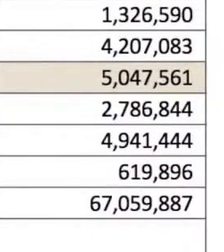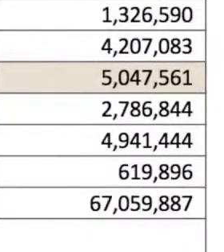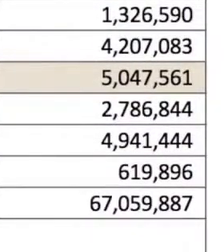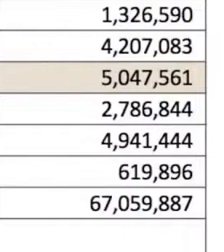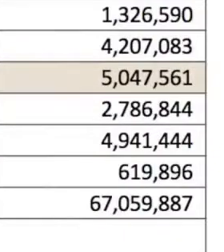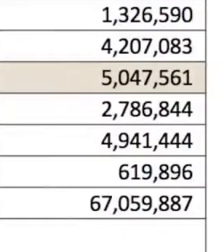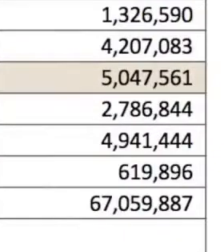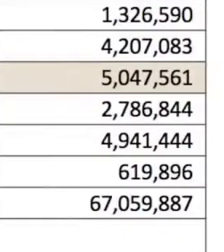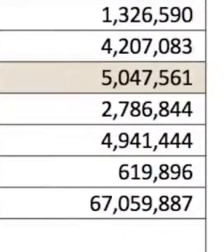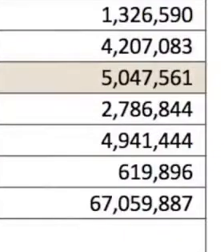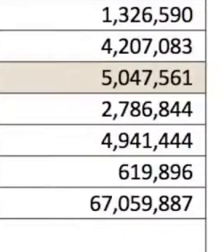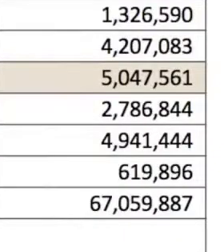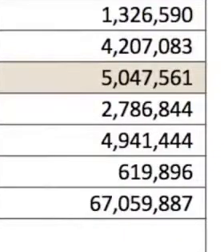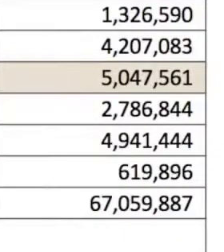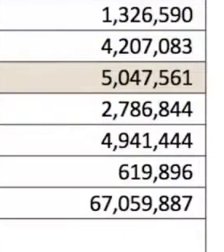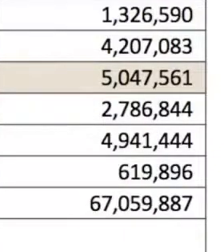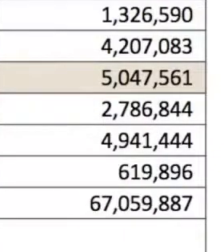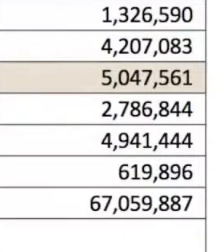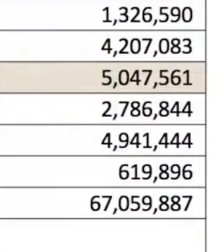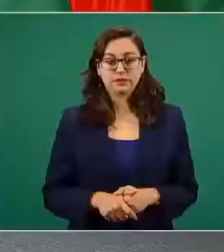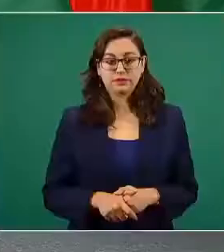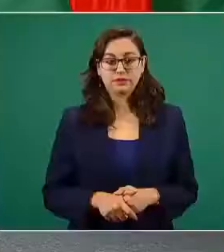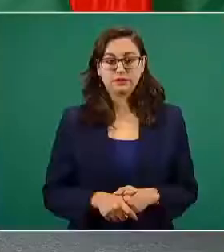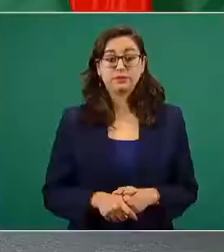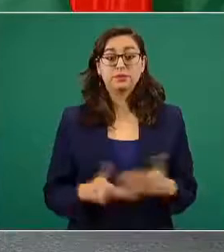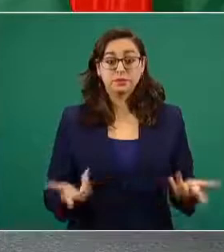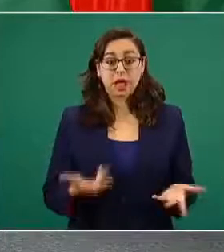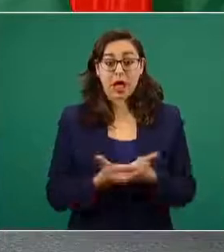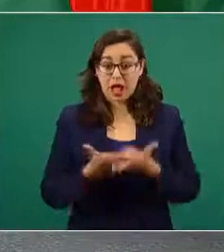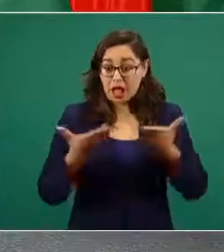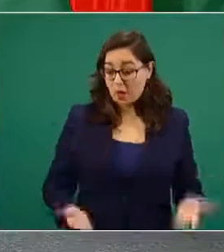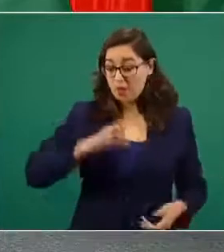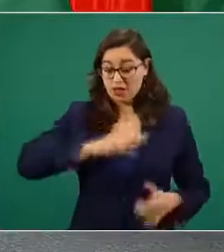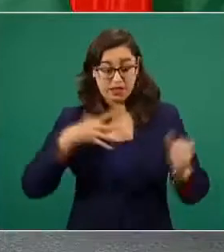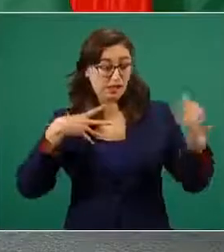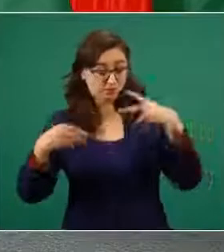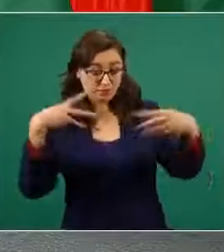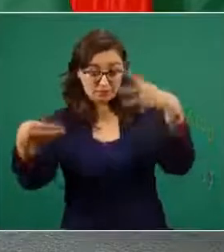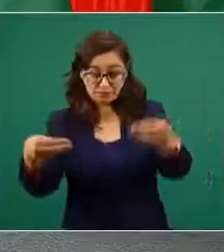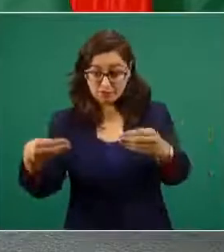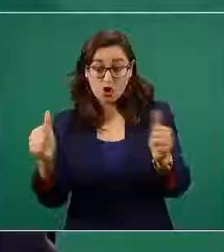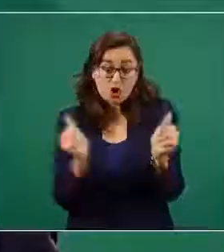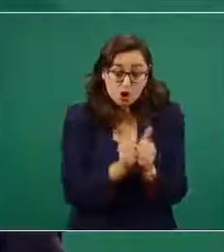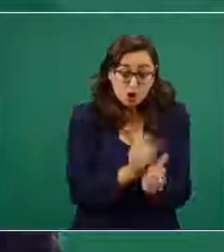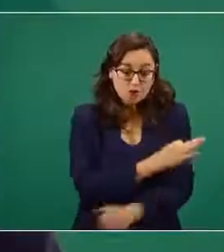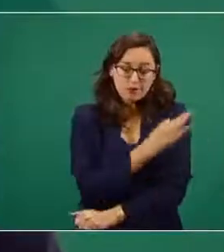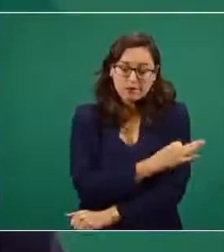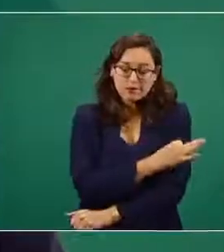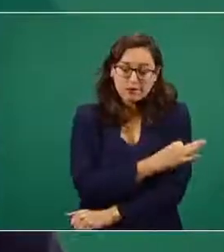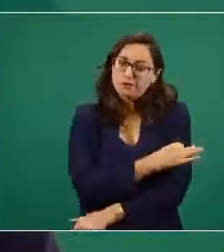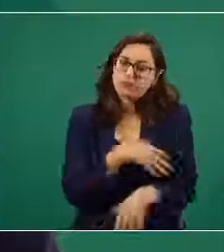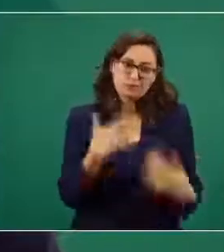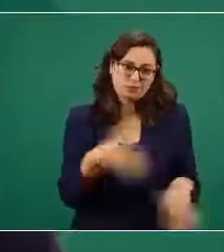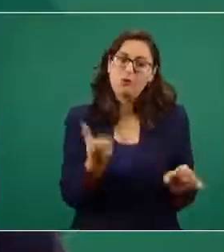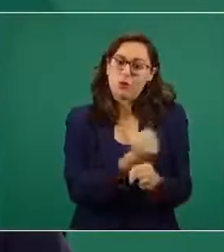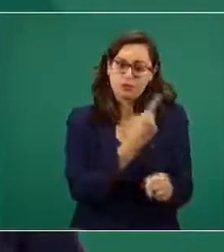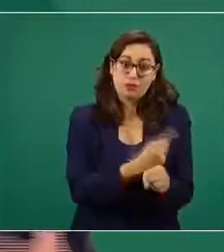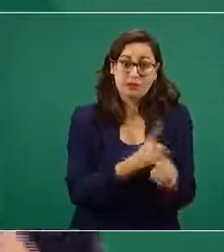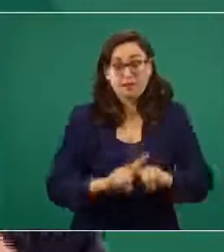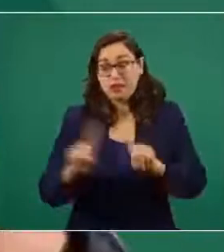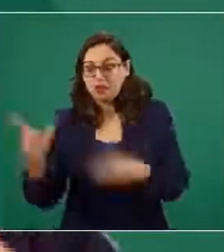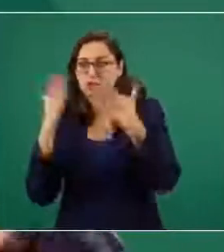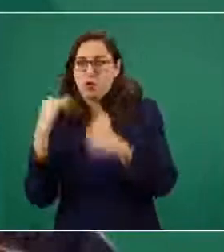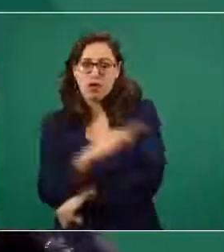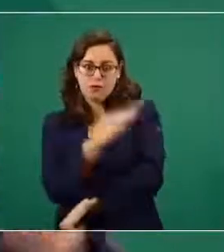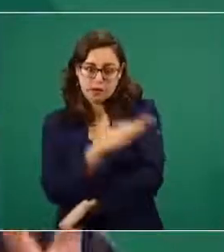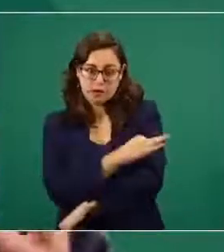apertura de este mensaje, esto da un giro muy importante. El manejo de una epidemia con vacuna es muy diferente al manejo de una epidemia sin vacuna. No bajar la guardia, en